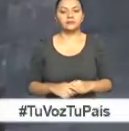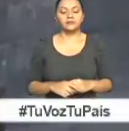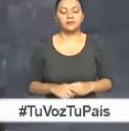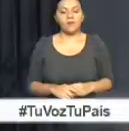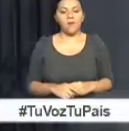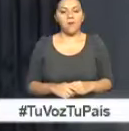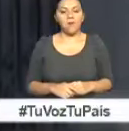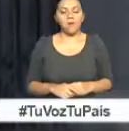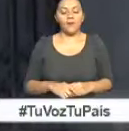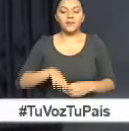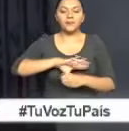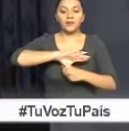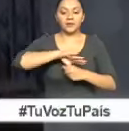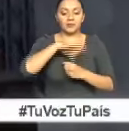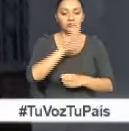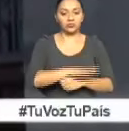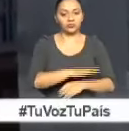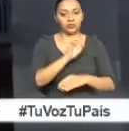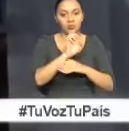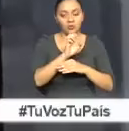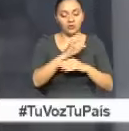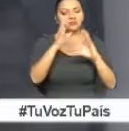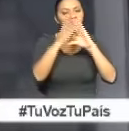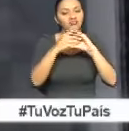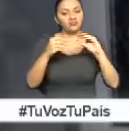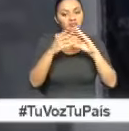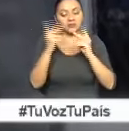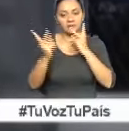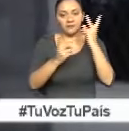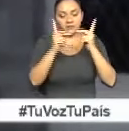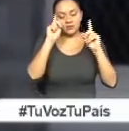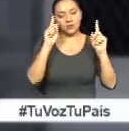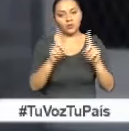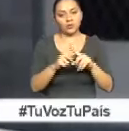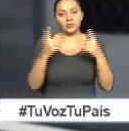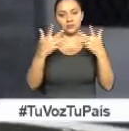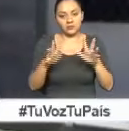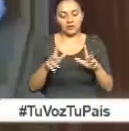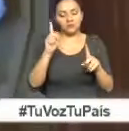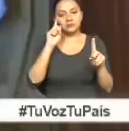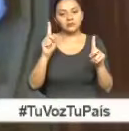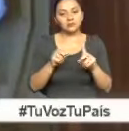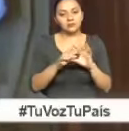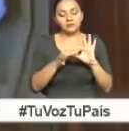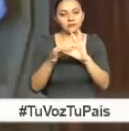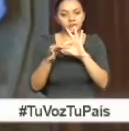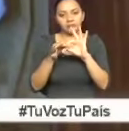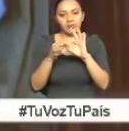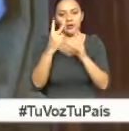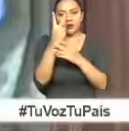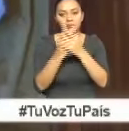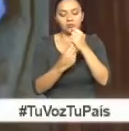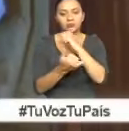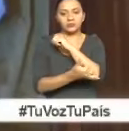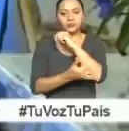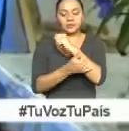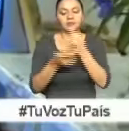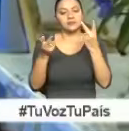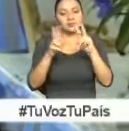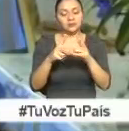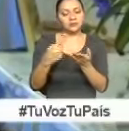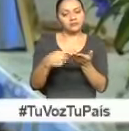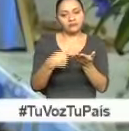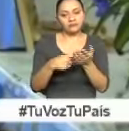El canciller de Ecuador comentó que durante la visita se firmaron acuerdos en el marco de las relaciones binacionales. También se discutió sobre